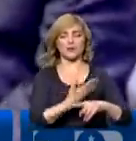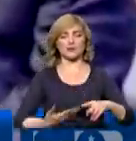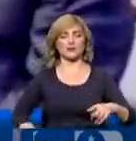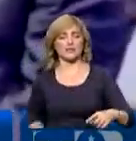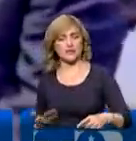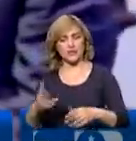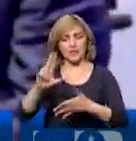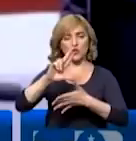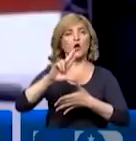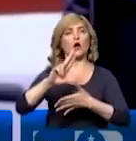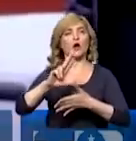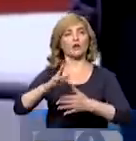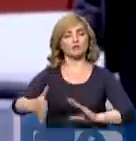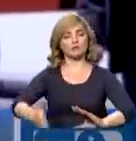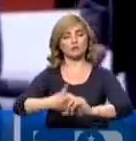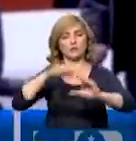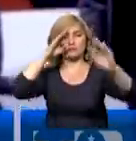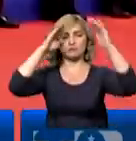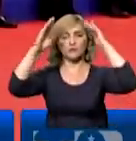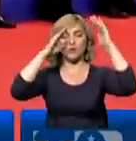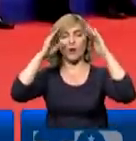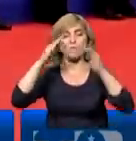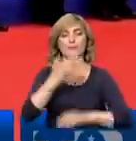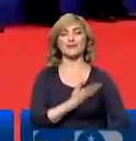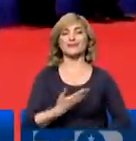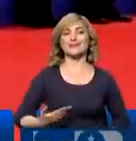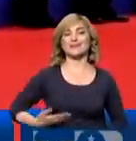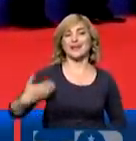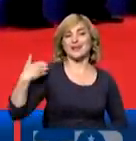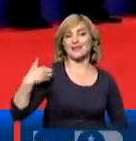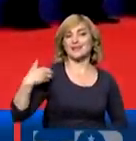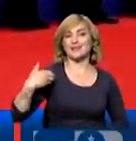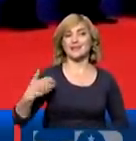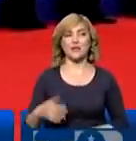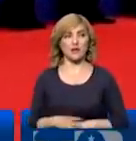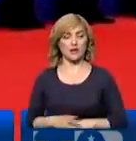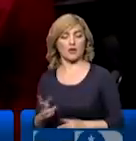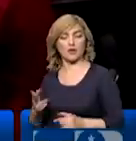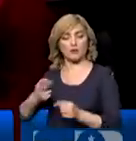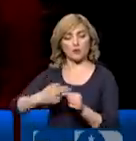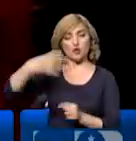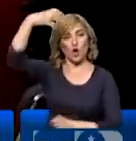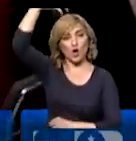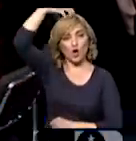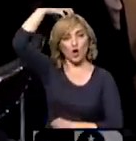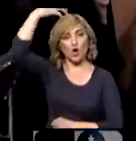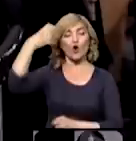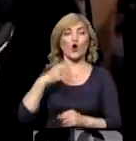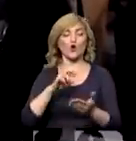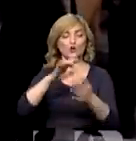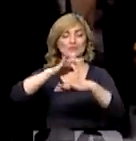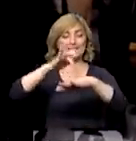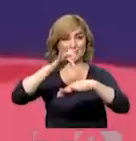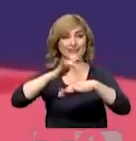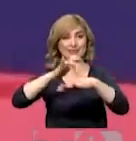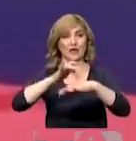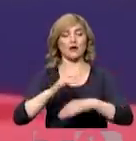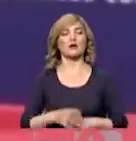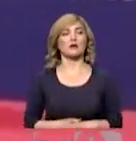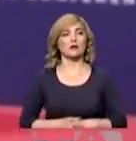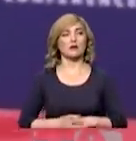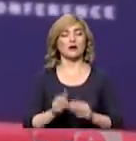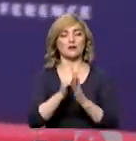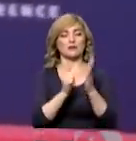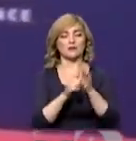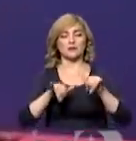también con el presidente Mauricio Macri de Argentina. Asimismo, participó de una audiencia con el rey Felipe VI. Su agenda continuará en